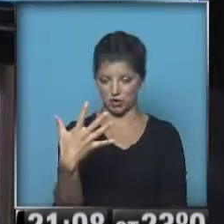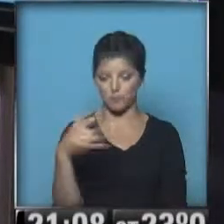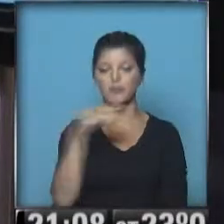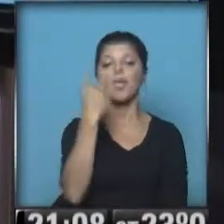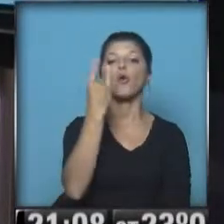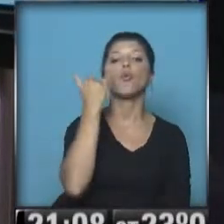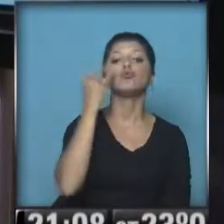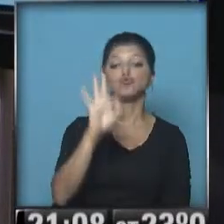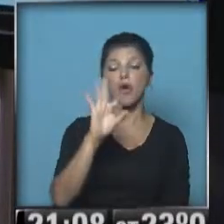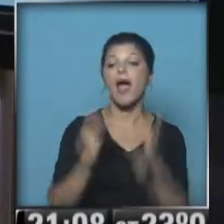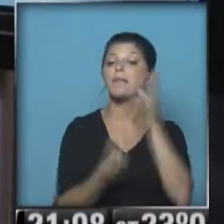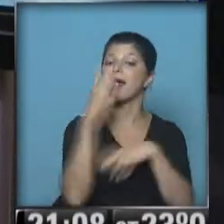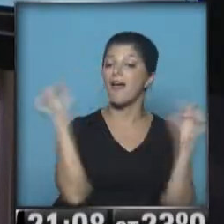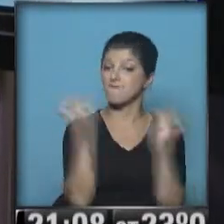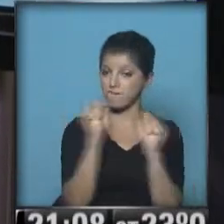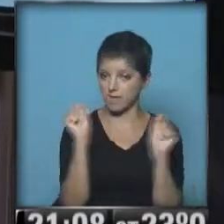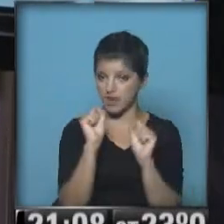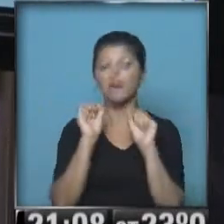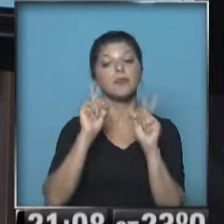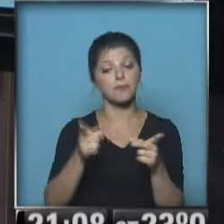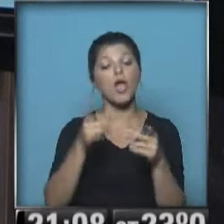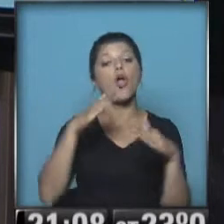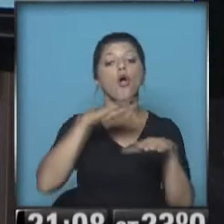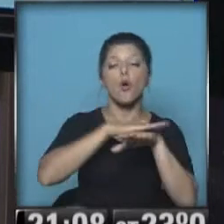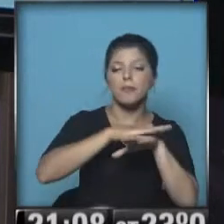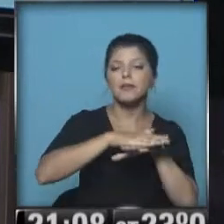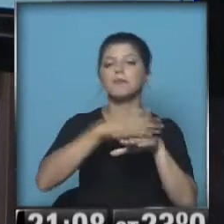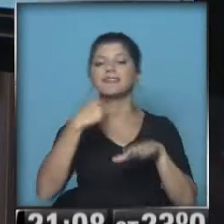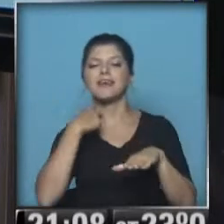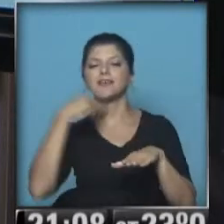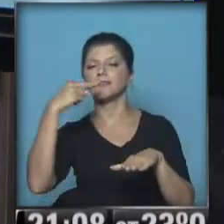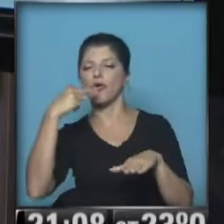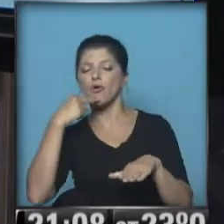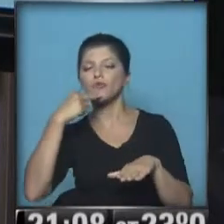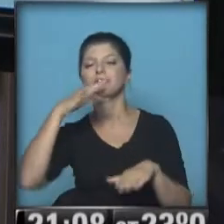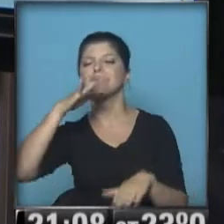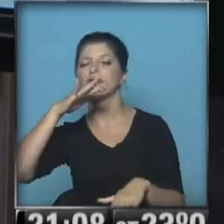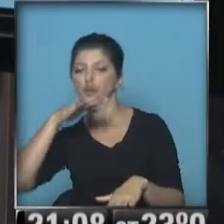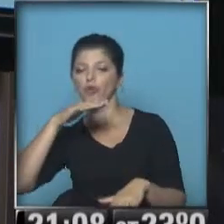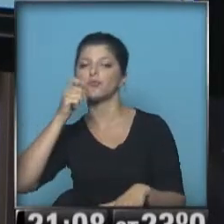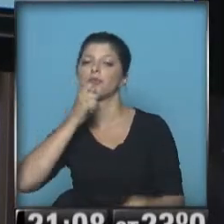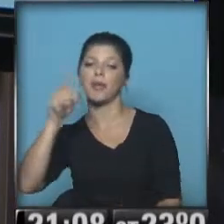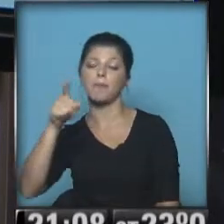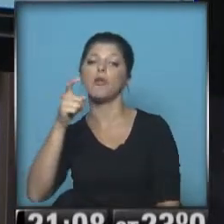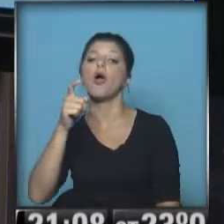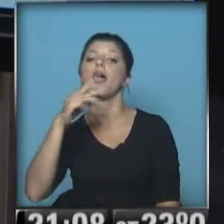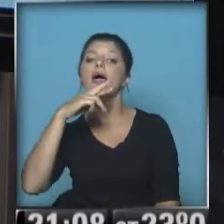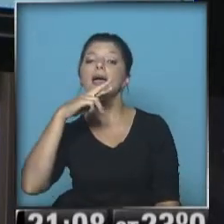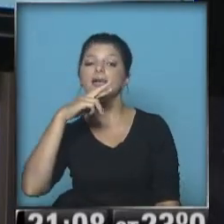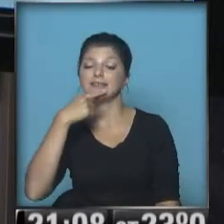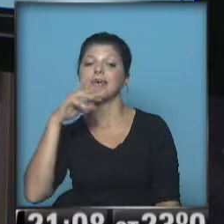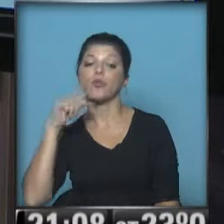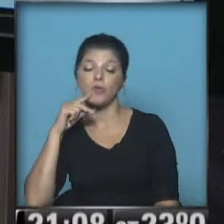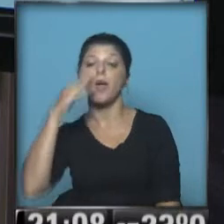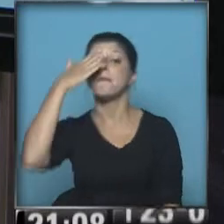Cuyo, una mañana fresca aquí también con mínimas de 13, 11 grados, 14 grados en San Luis, pero luego las temperaturas máximas